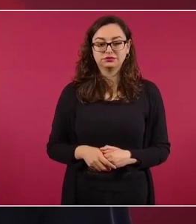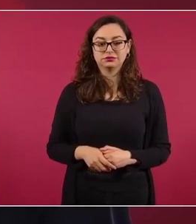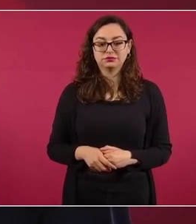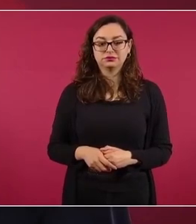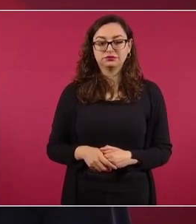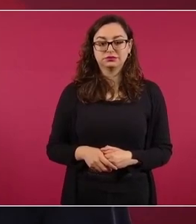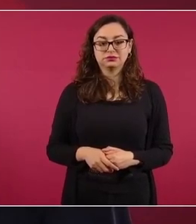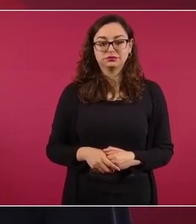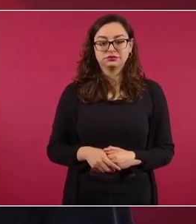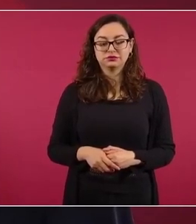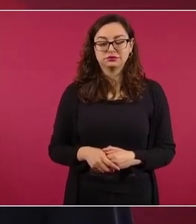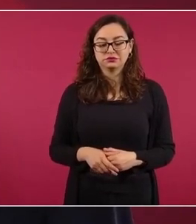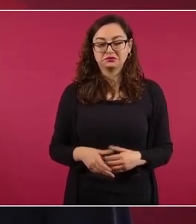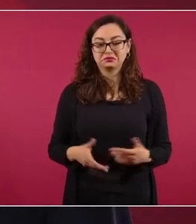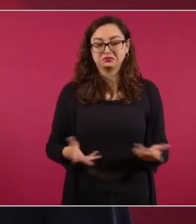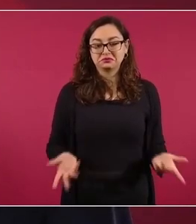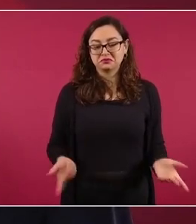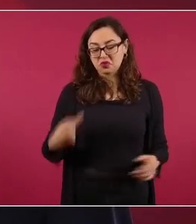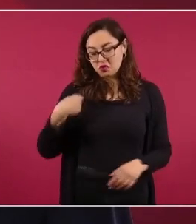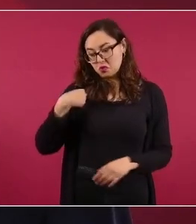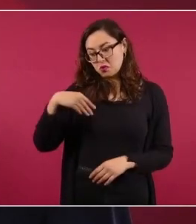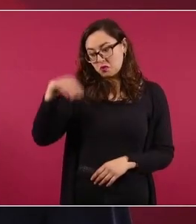que se compare